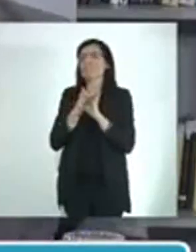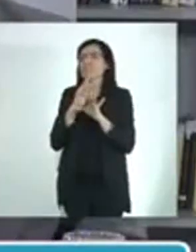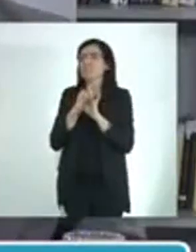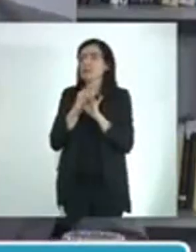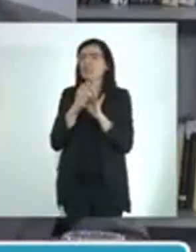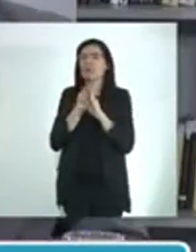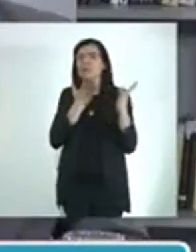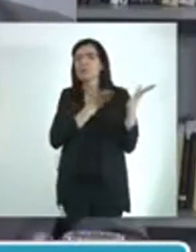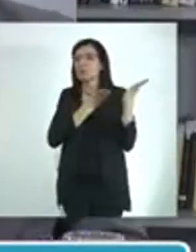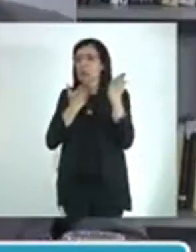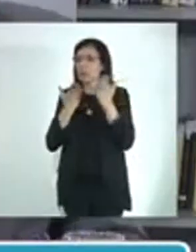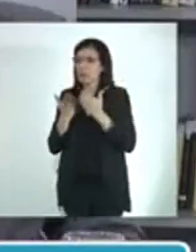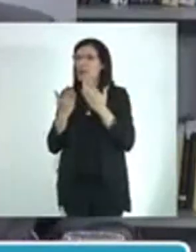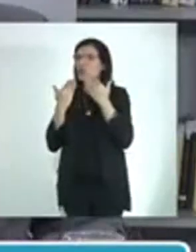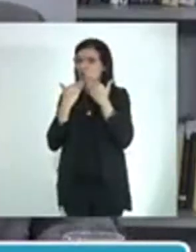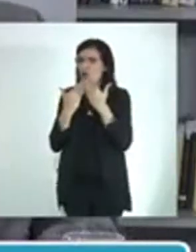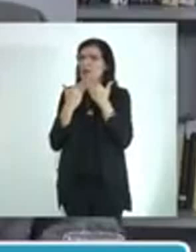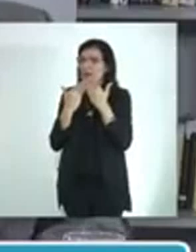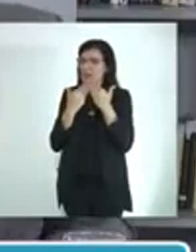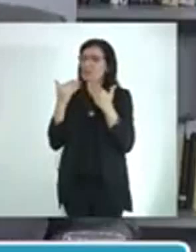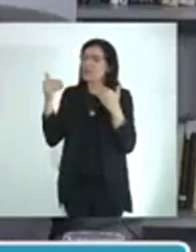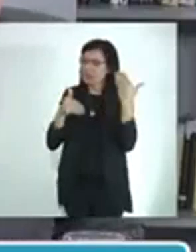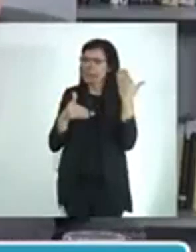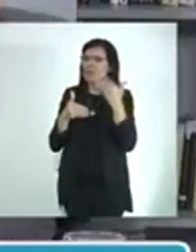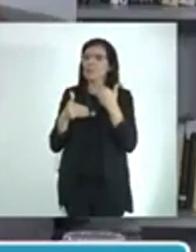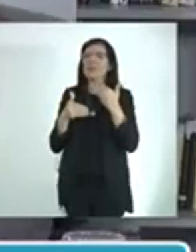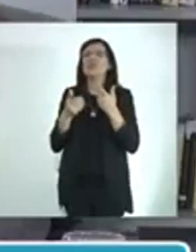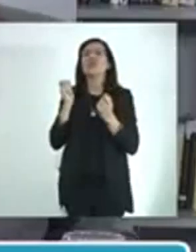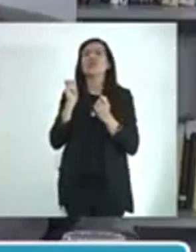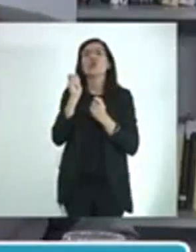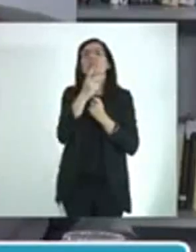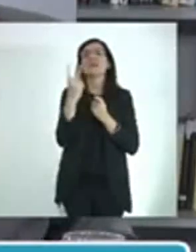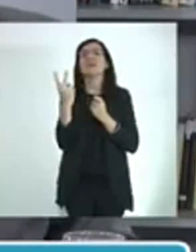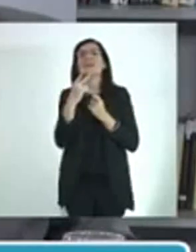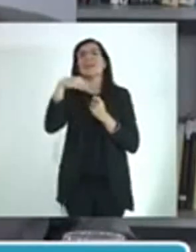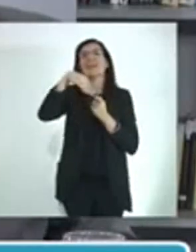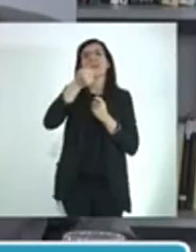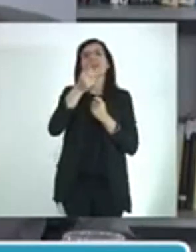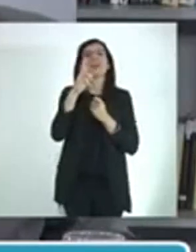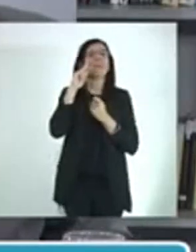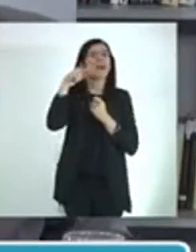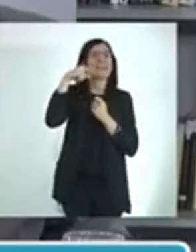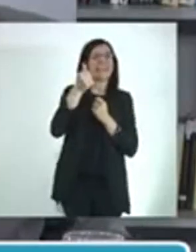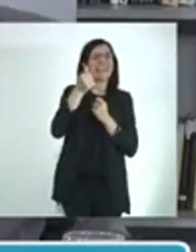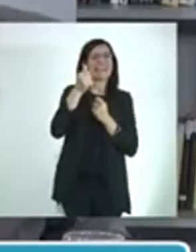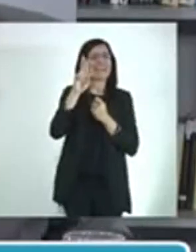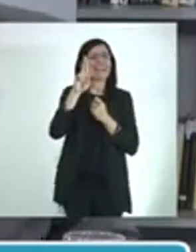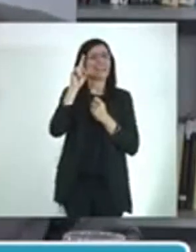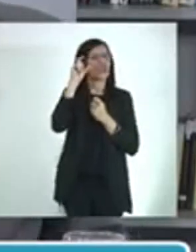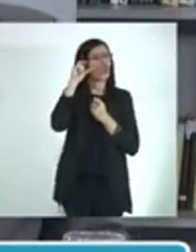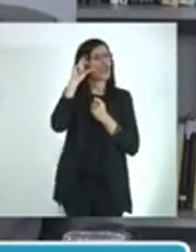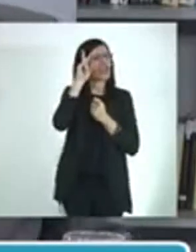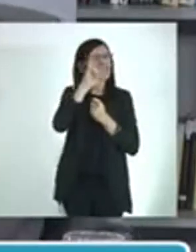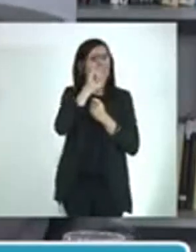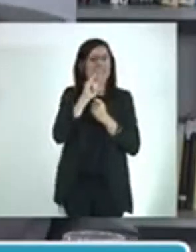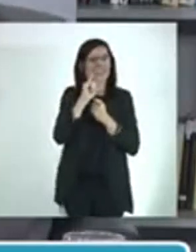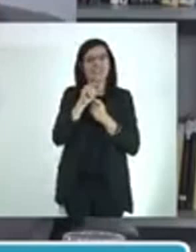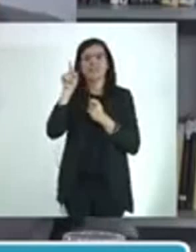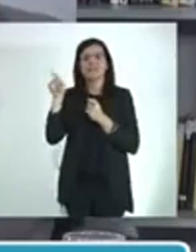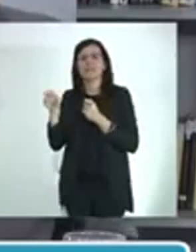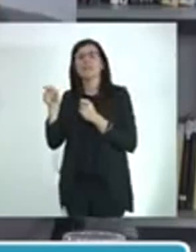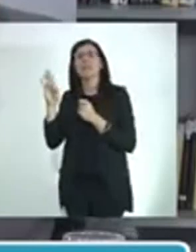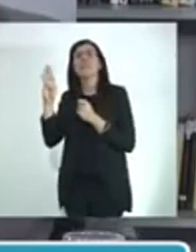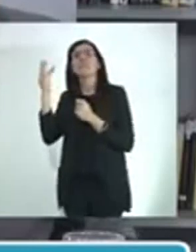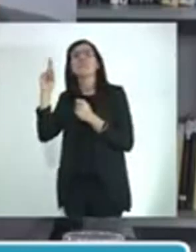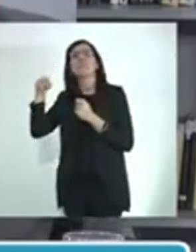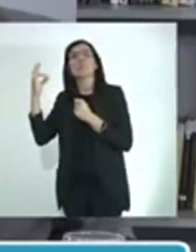a quienes invitamos y les agradecemos por estar con nosotros. La licenciada Mariana Rodríguez Fuentes y el licenciado Bruno Bazán son miembros del equipo